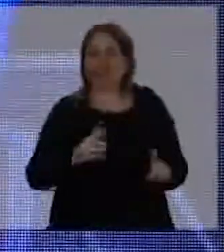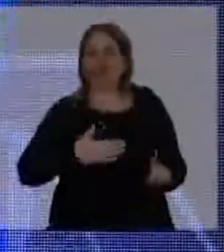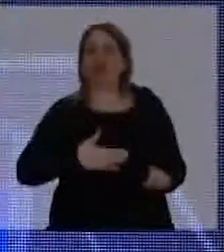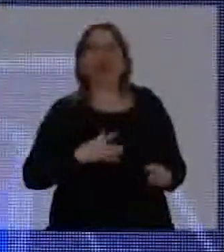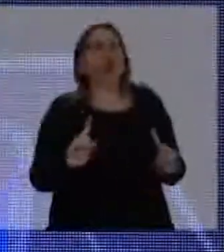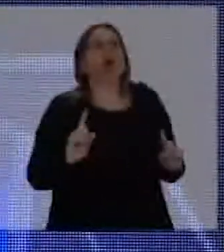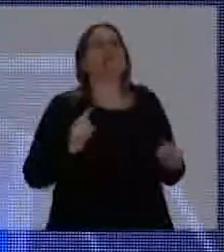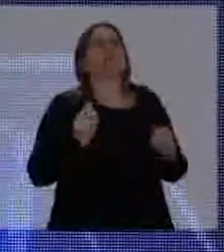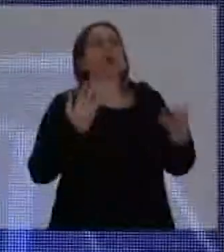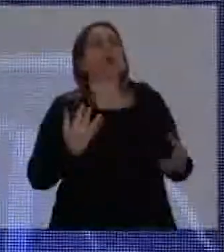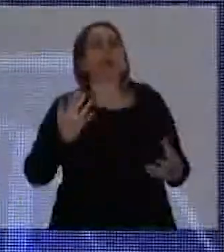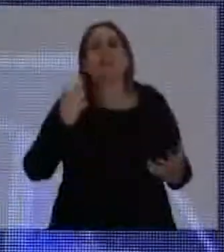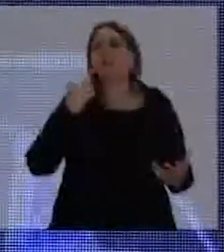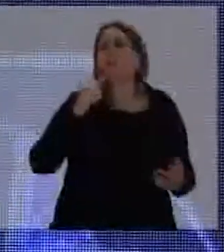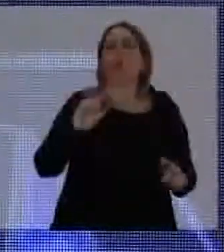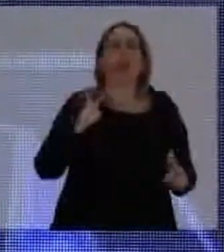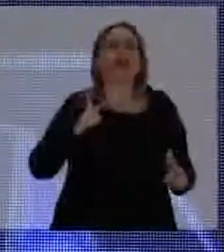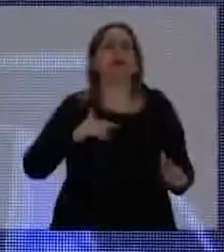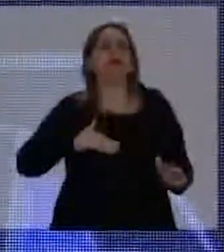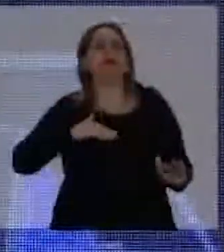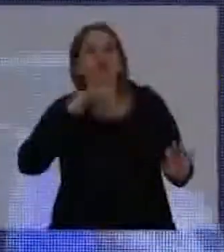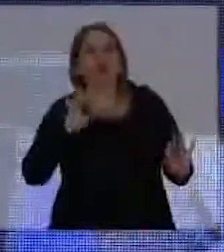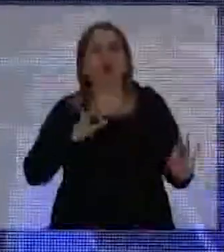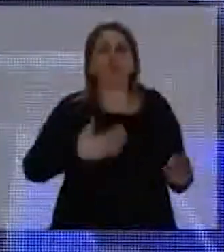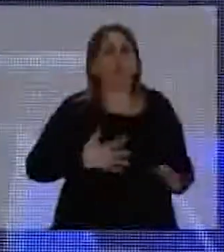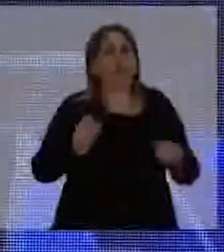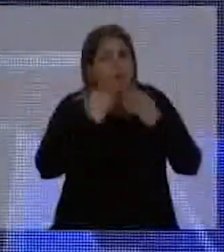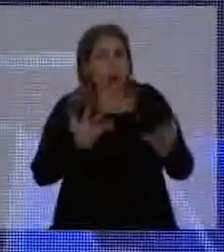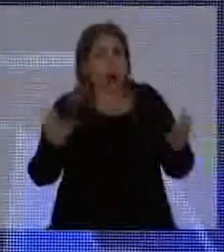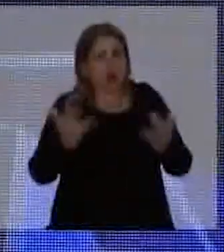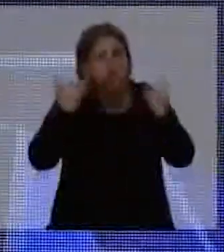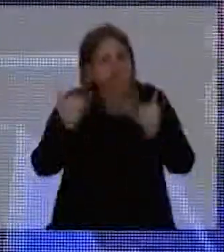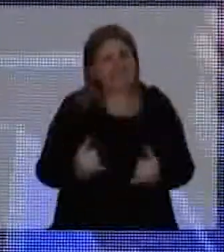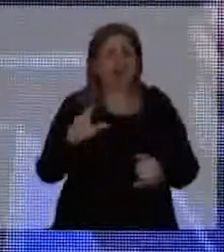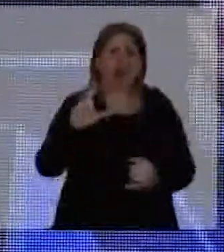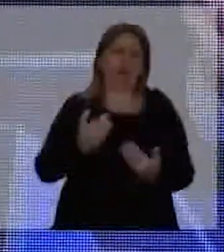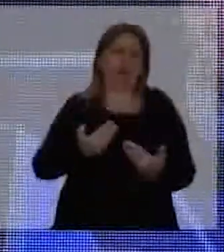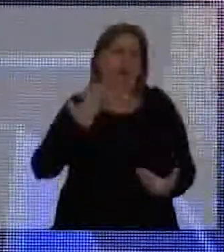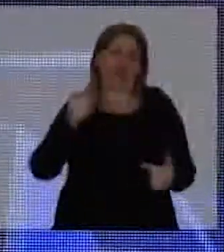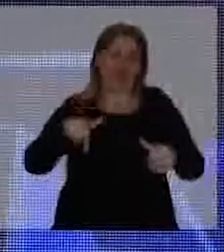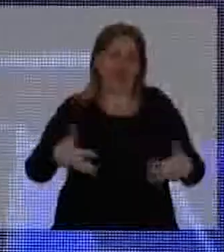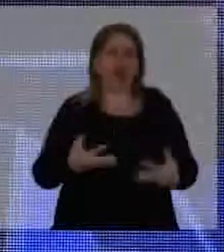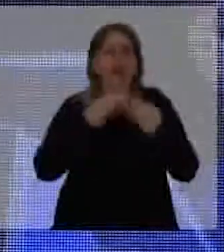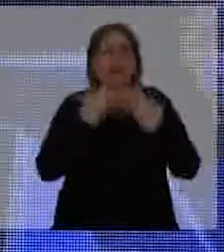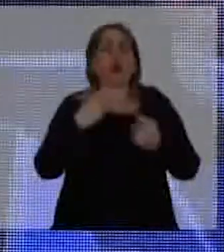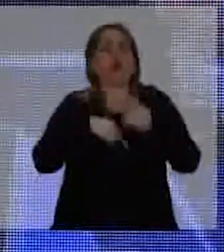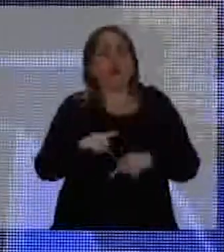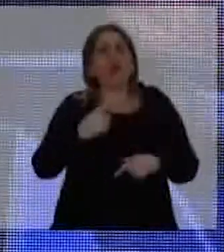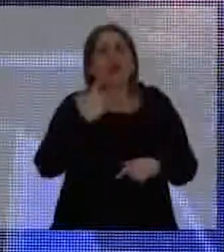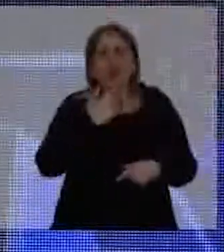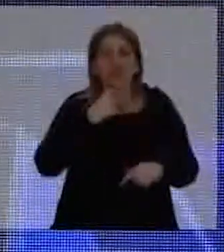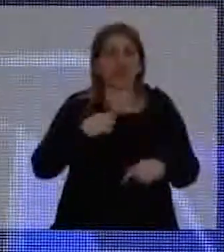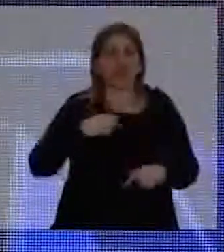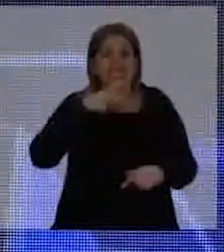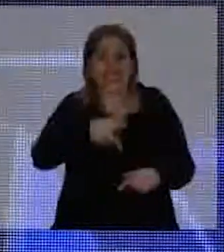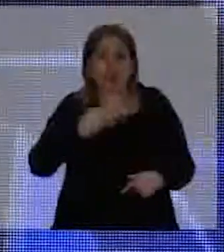Y no es que sea inconformista, ni obviamente que niegue que estamos mucho mejor. Lo que no estoy conforme es